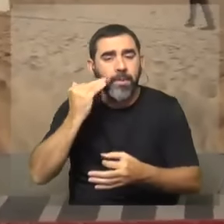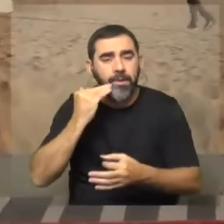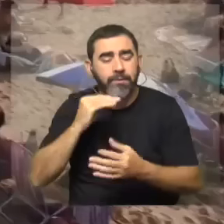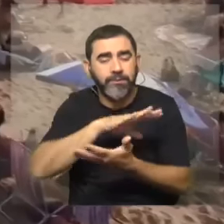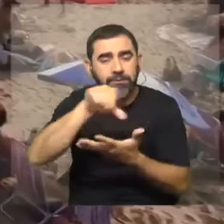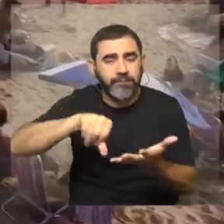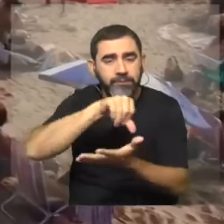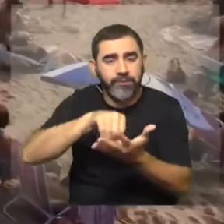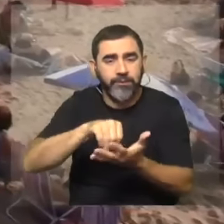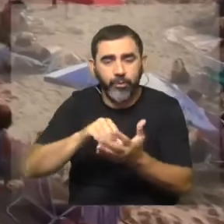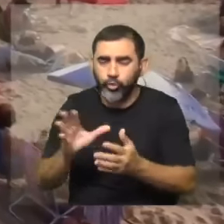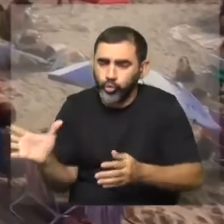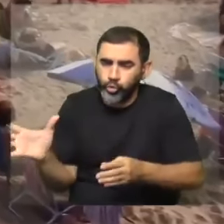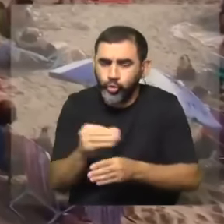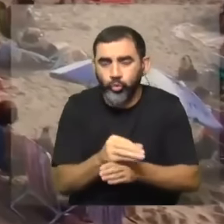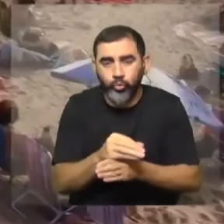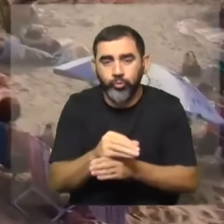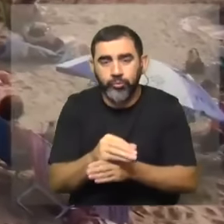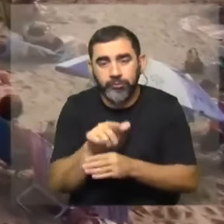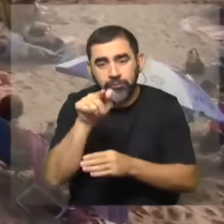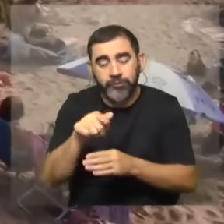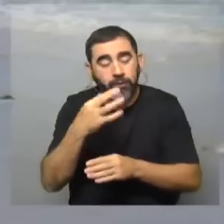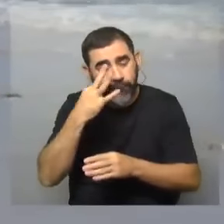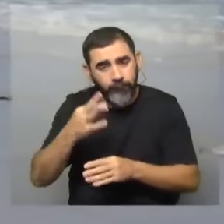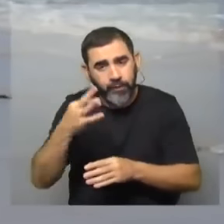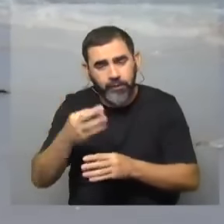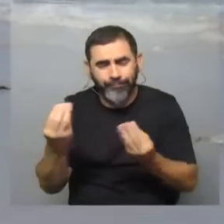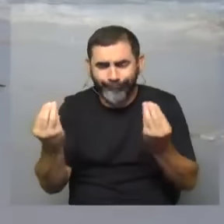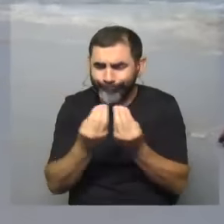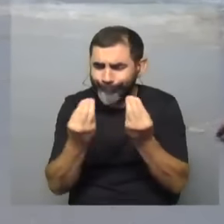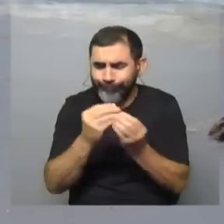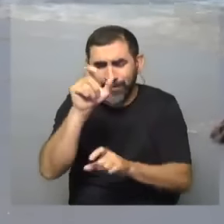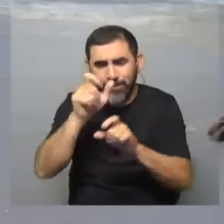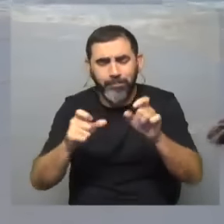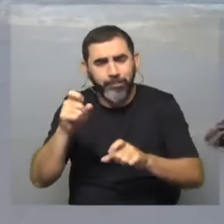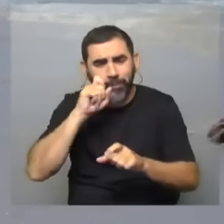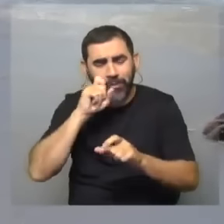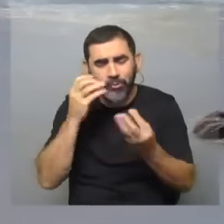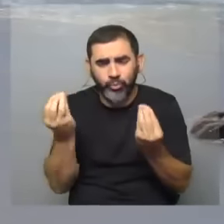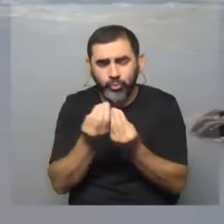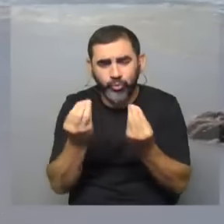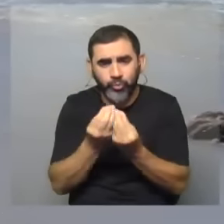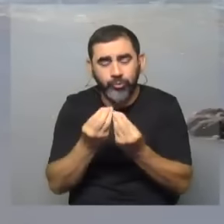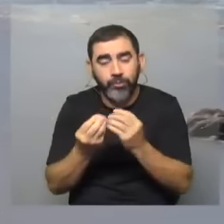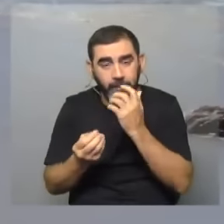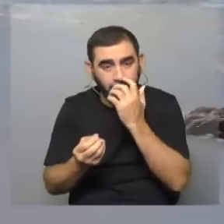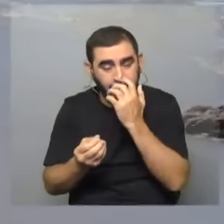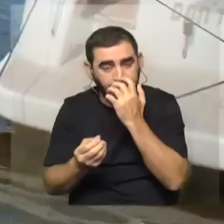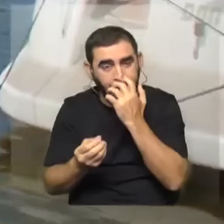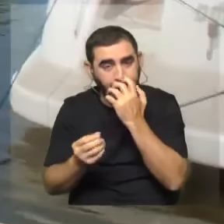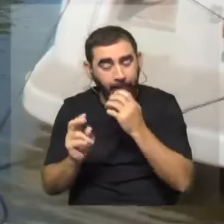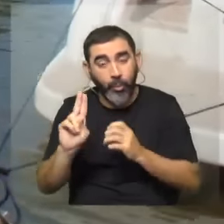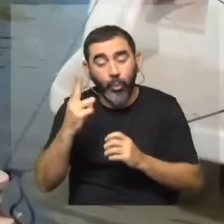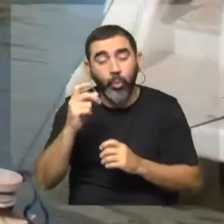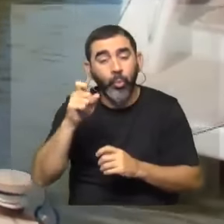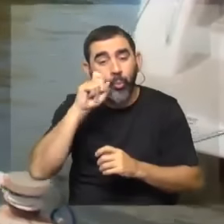en todos este la la realmente la cantidad de gente de turismo mucho turismo interno el turismo interno viene creciendo en el